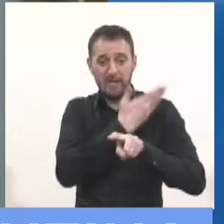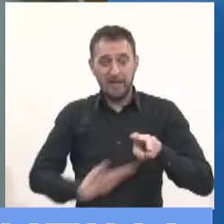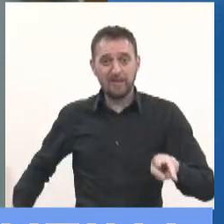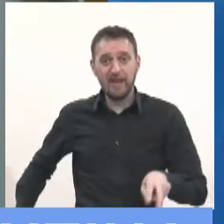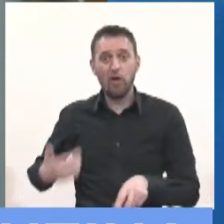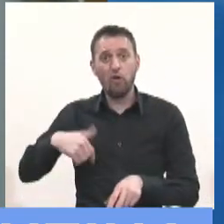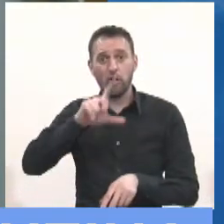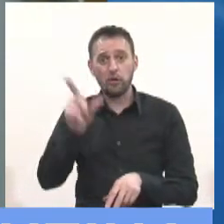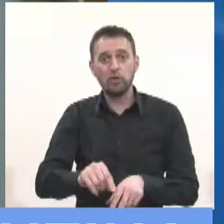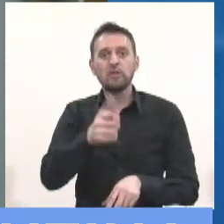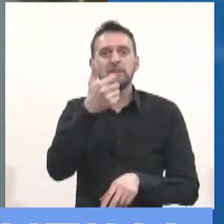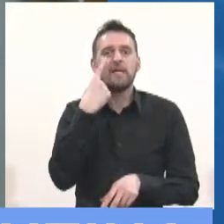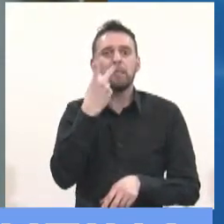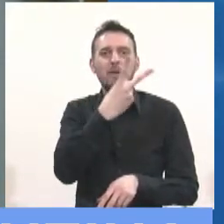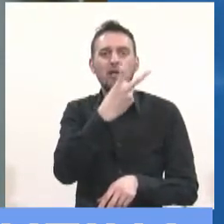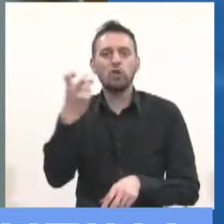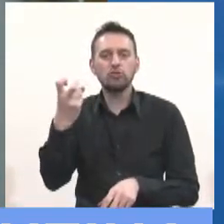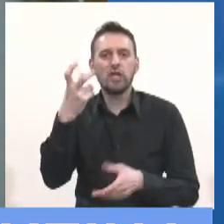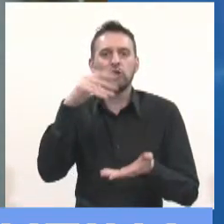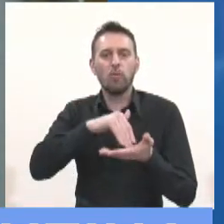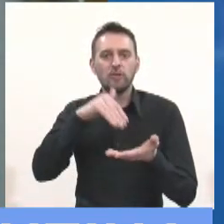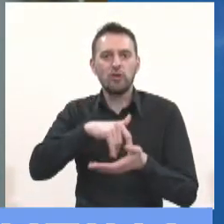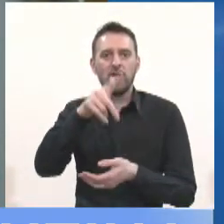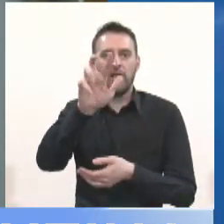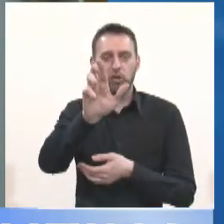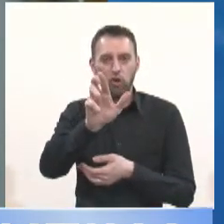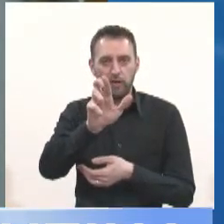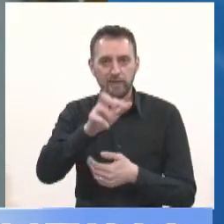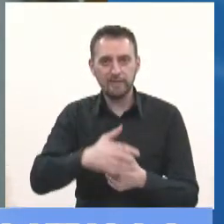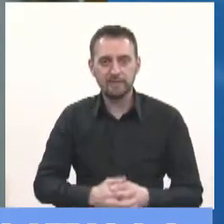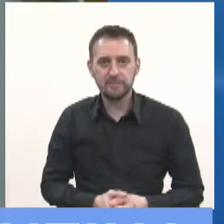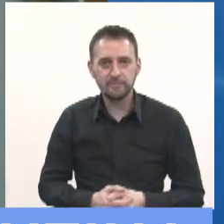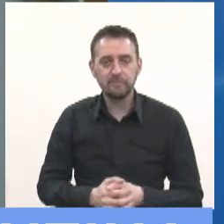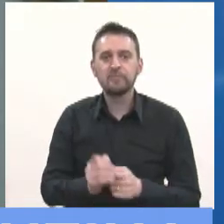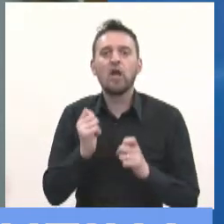pasado fueron de 6.200 millones de dólares. Es decir,